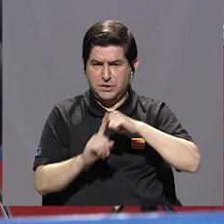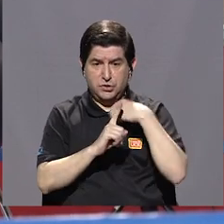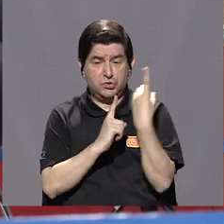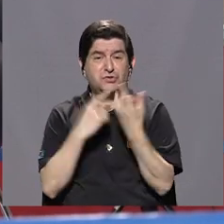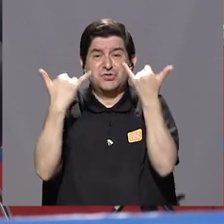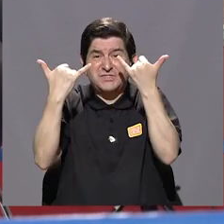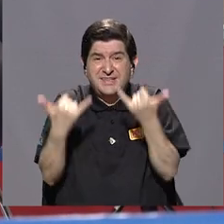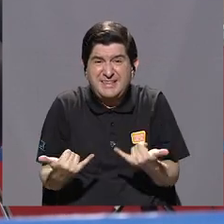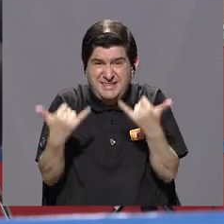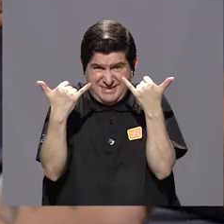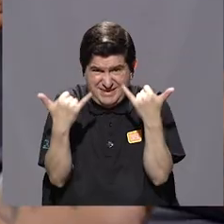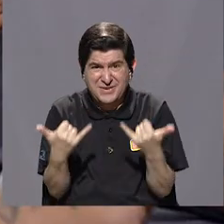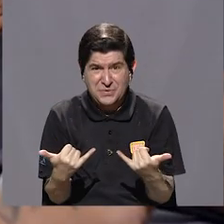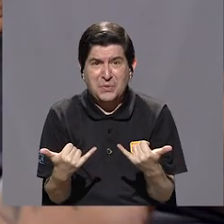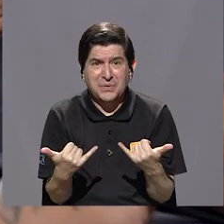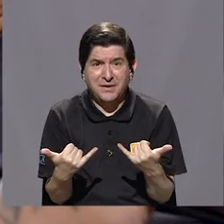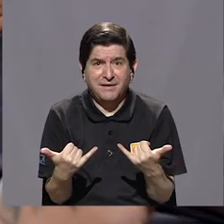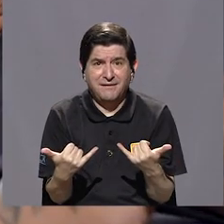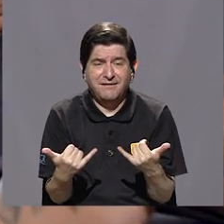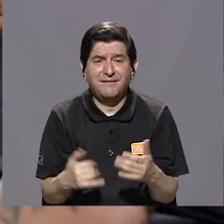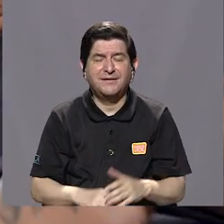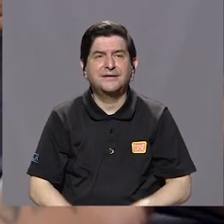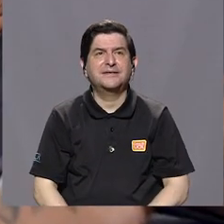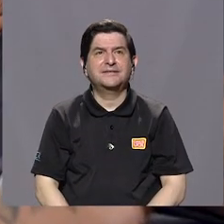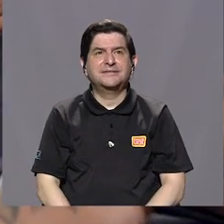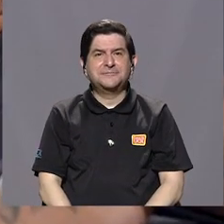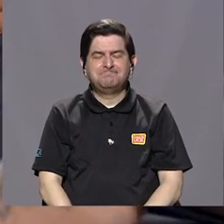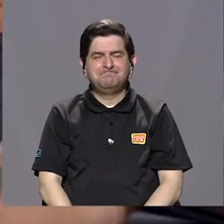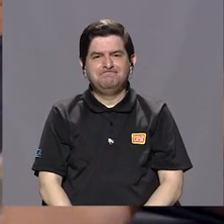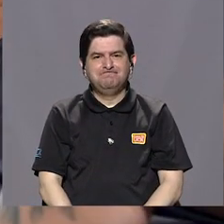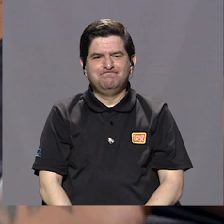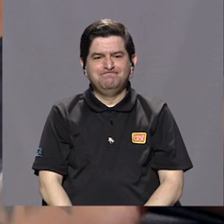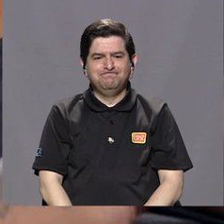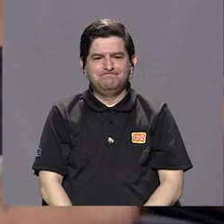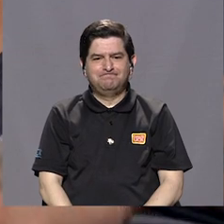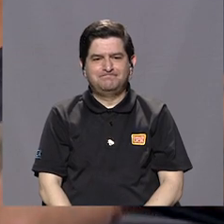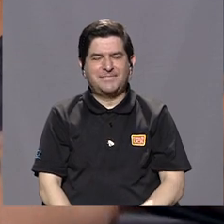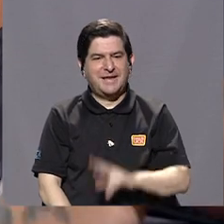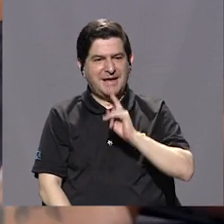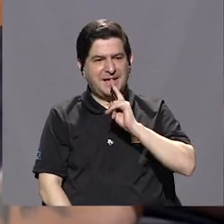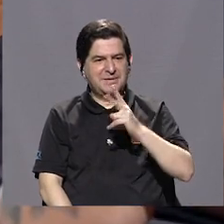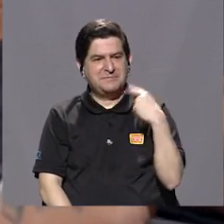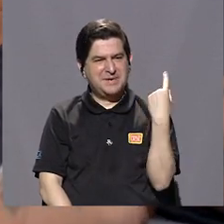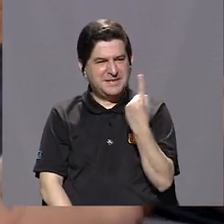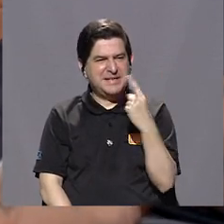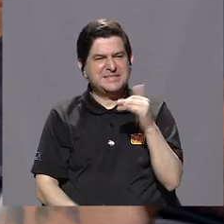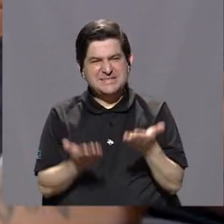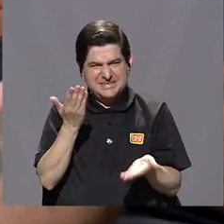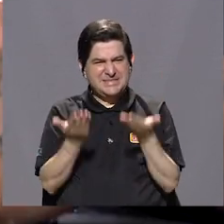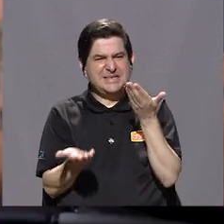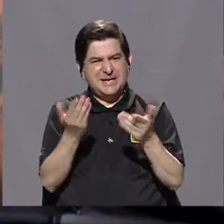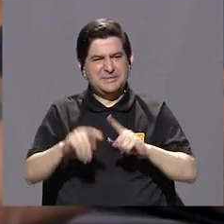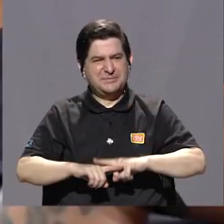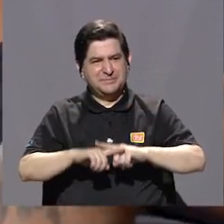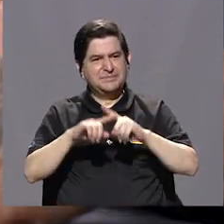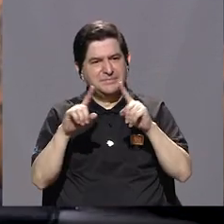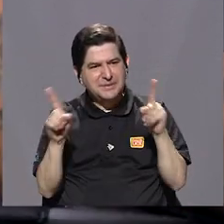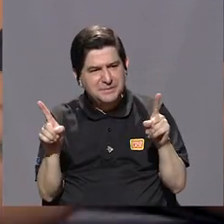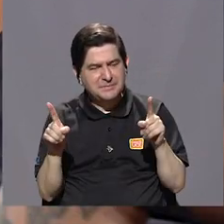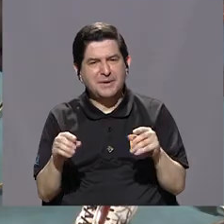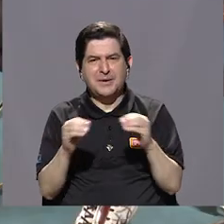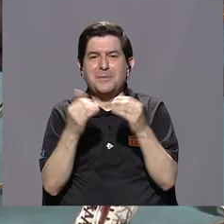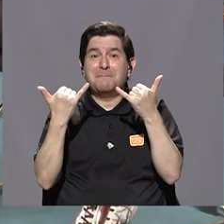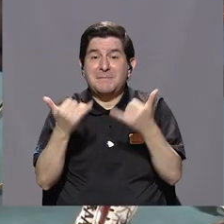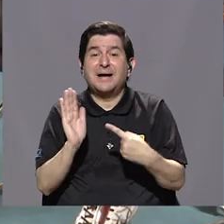hoy en día es... Bueno, en realidad creo que siempre ha sido así, pero es más